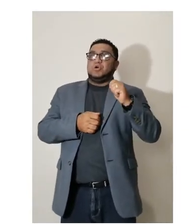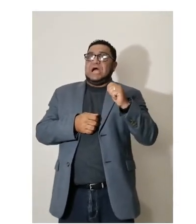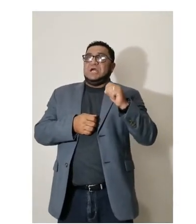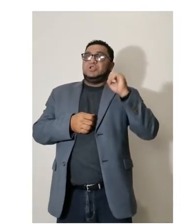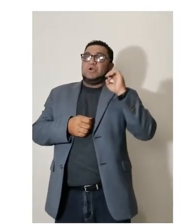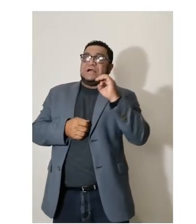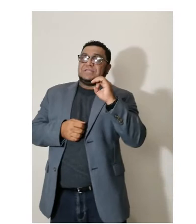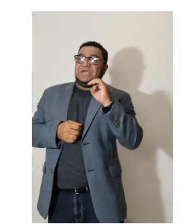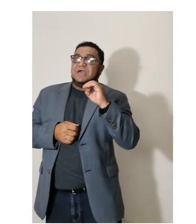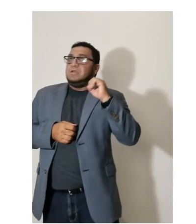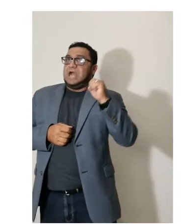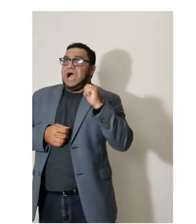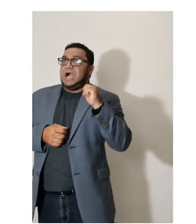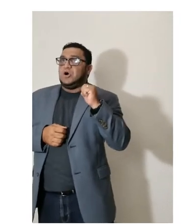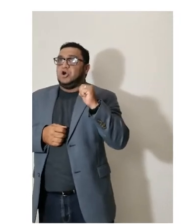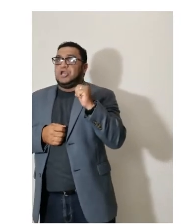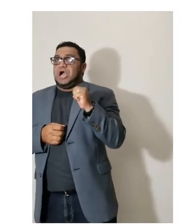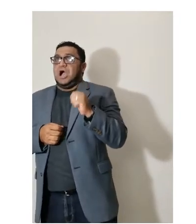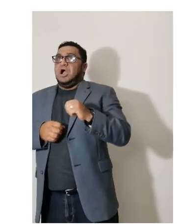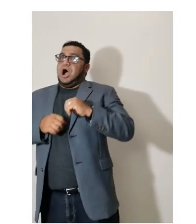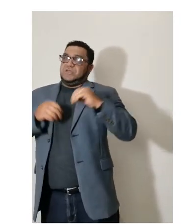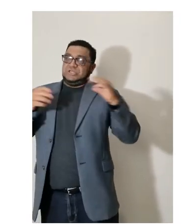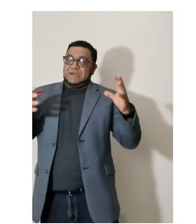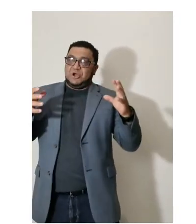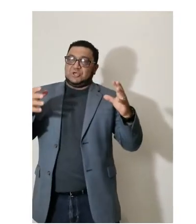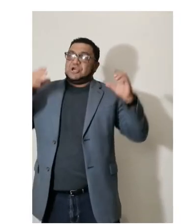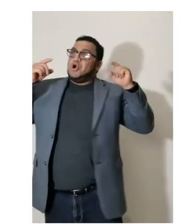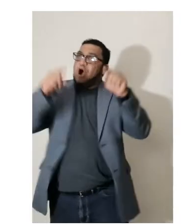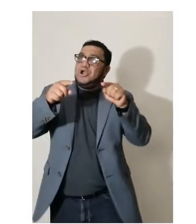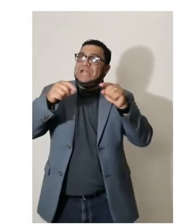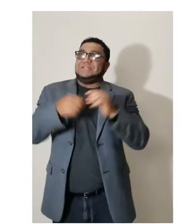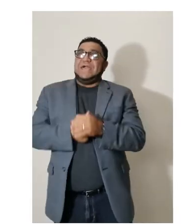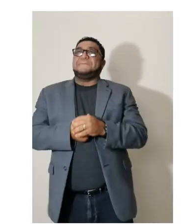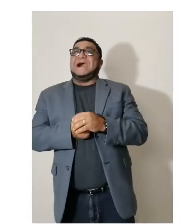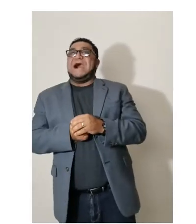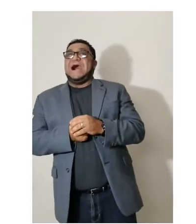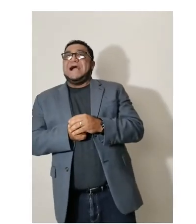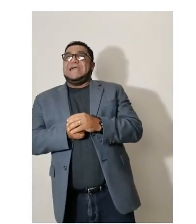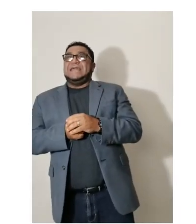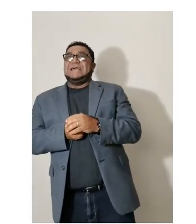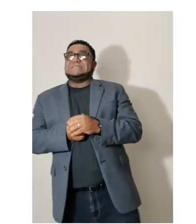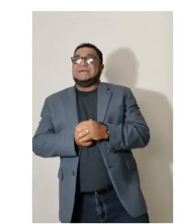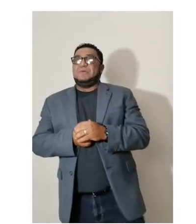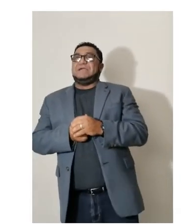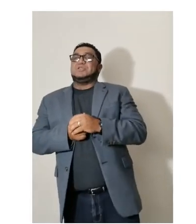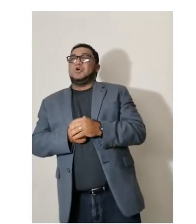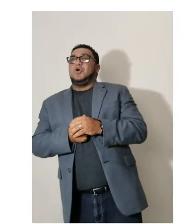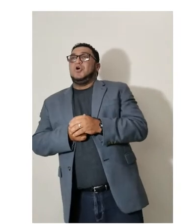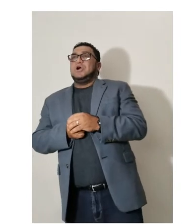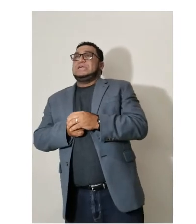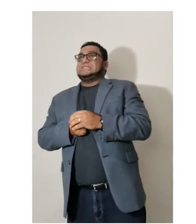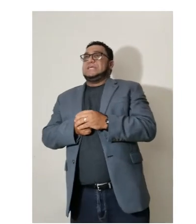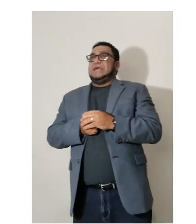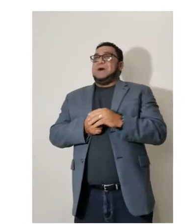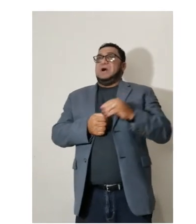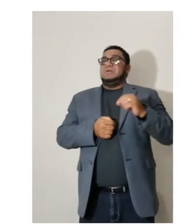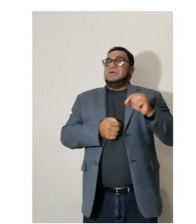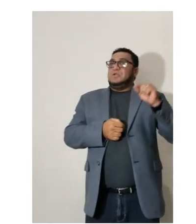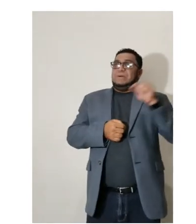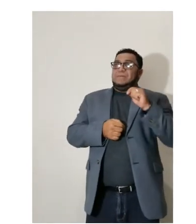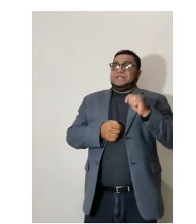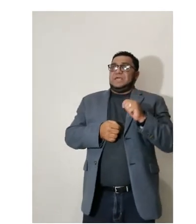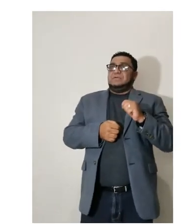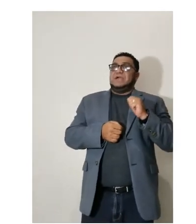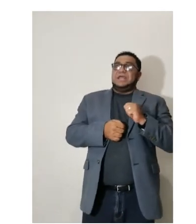cultura durante la colonia adentrémonos con el tema en este momento y ese tema